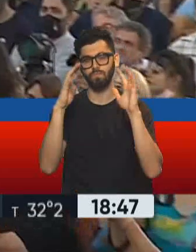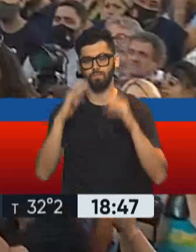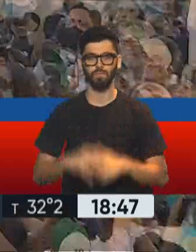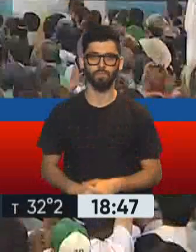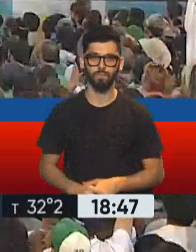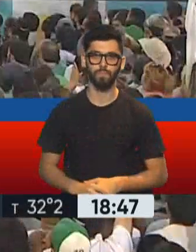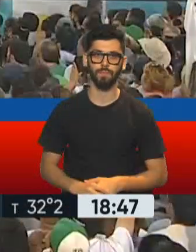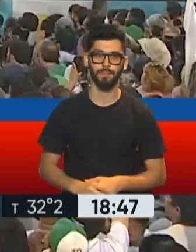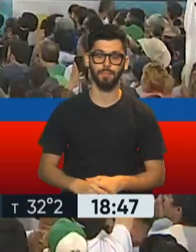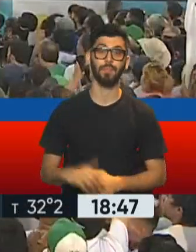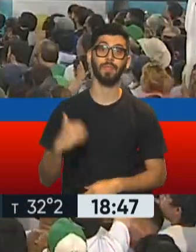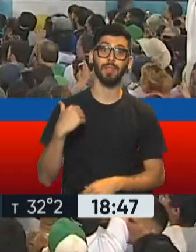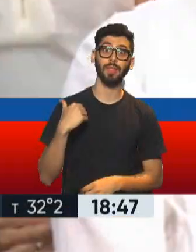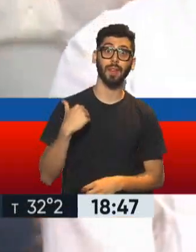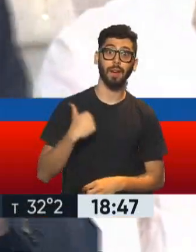La